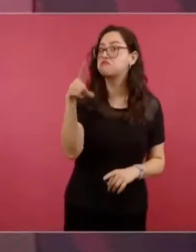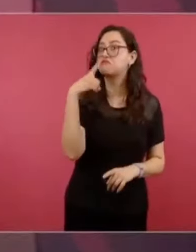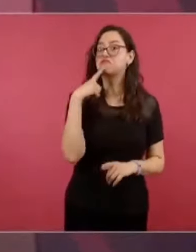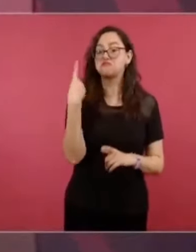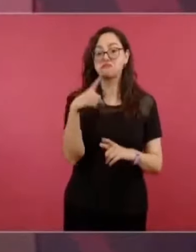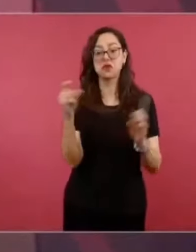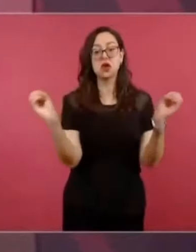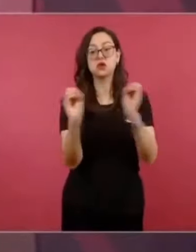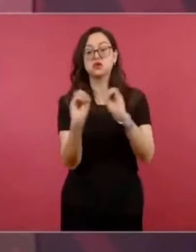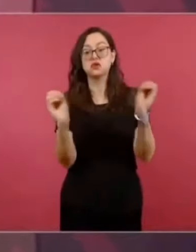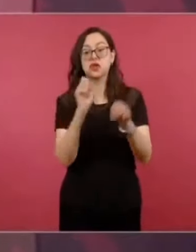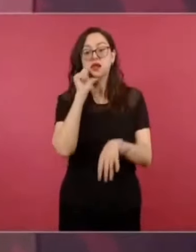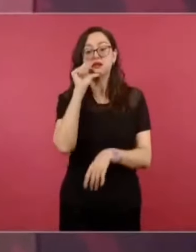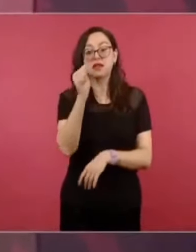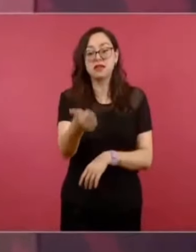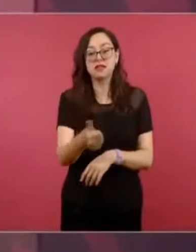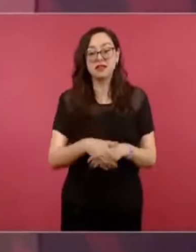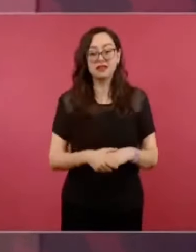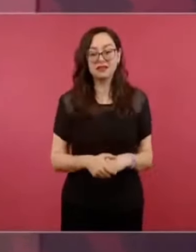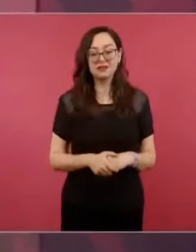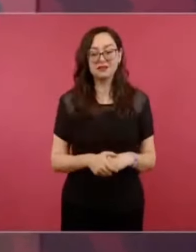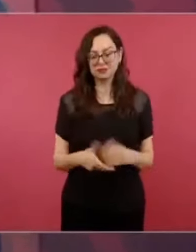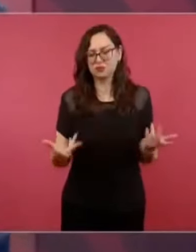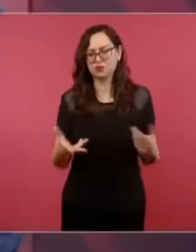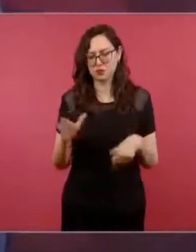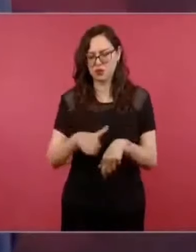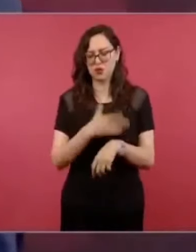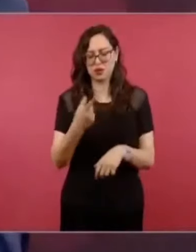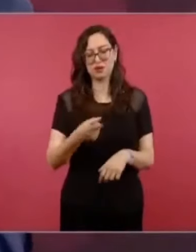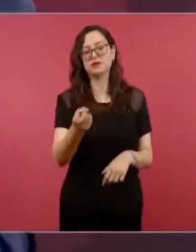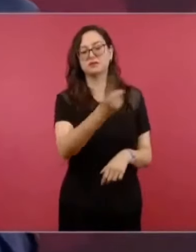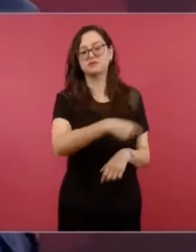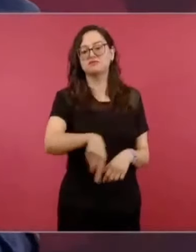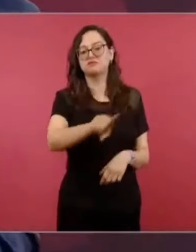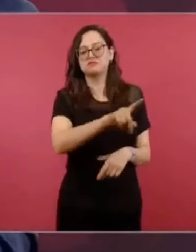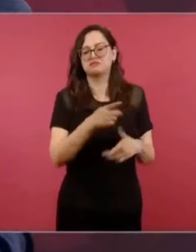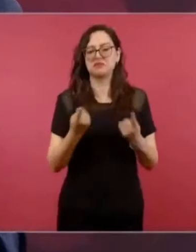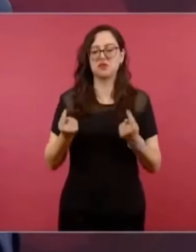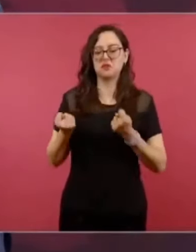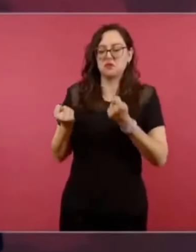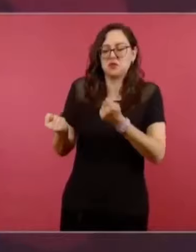periodismo, de que la calumnia cuando no mancha tizna.